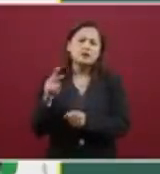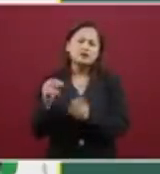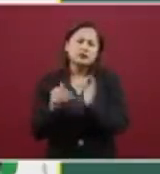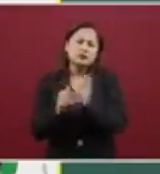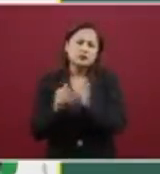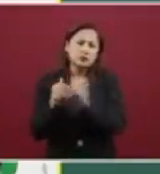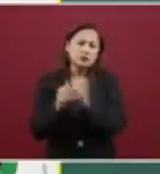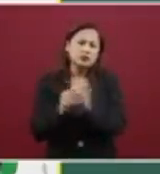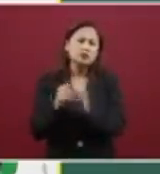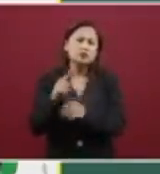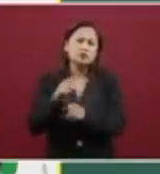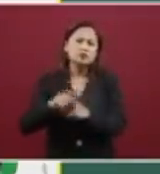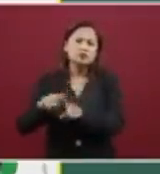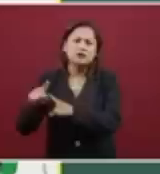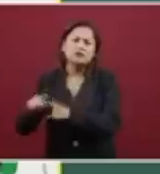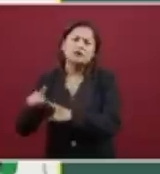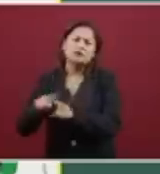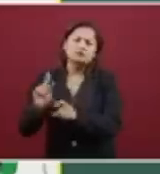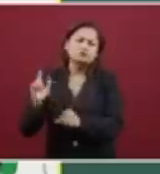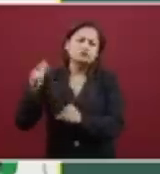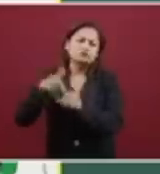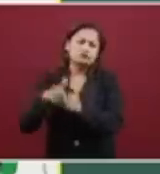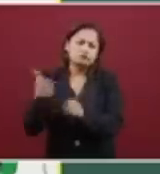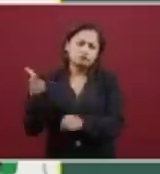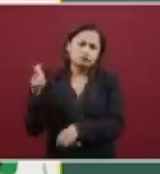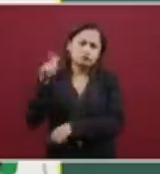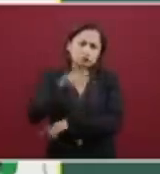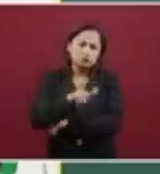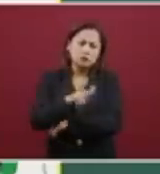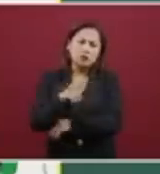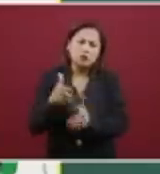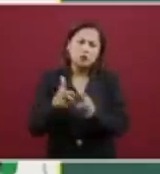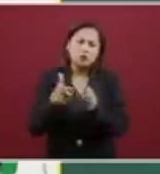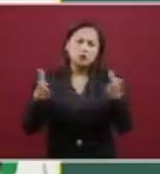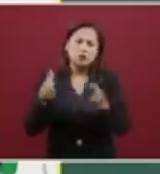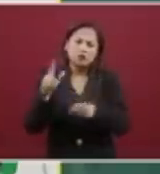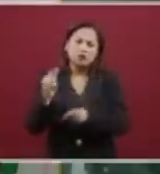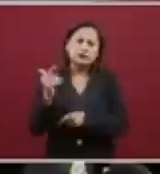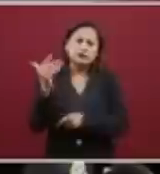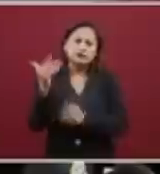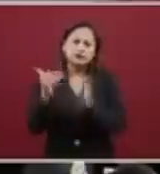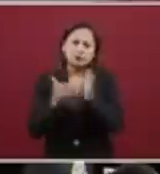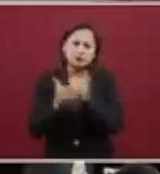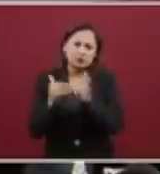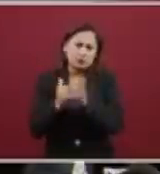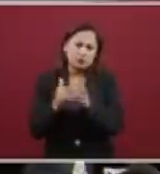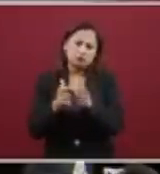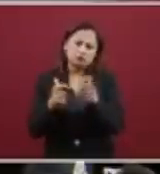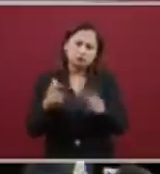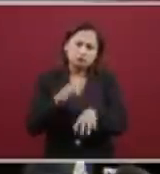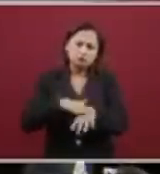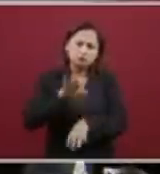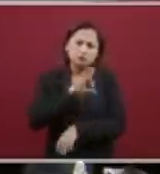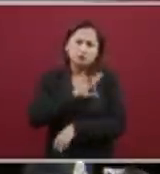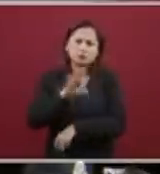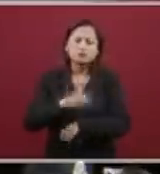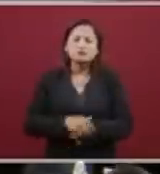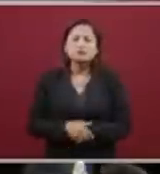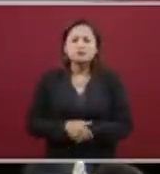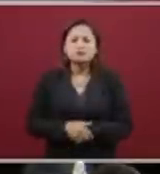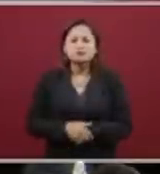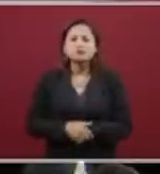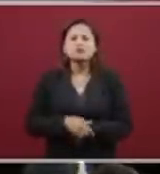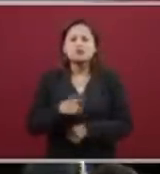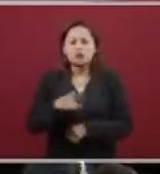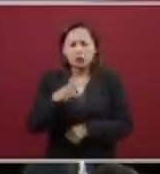turbosina y gasavión para llegar hasta 75 millones de litros tendrá servicios de extinción de incendios